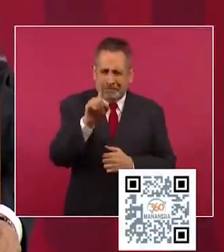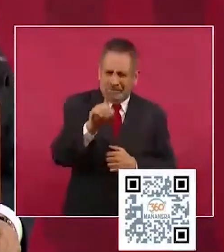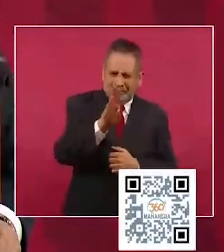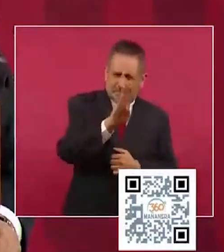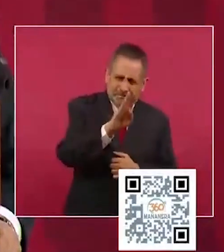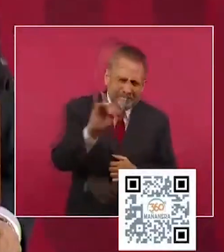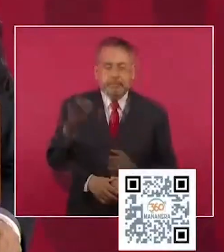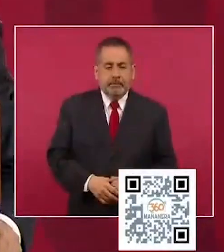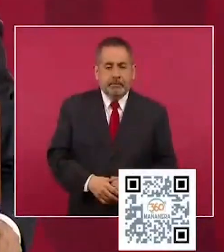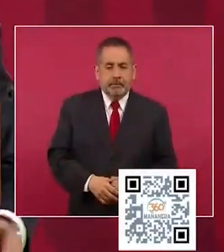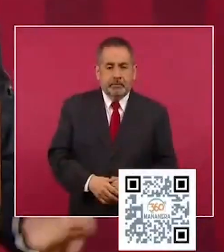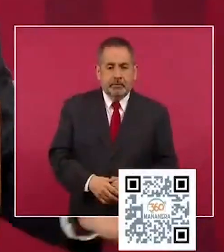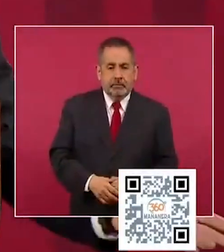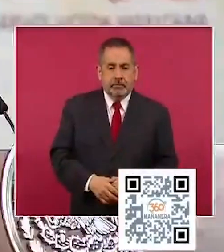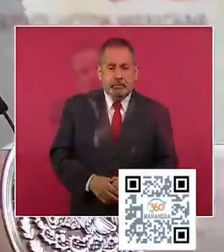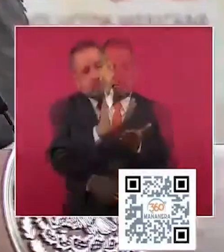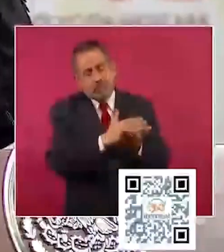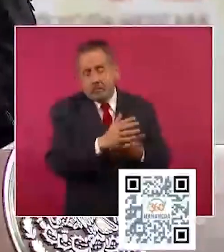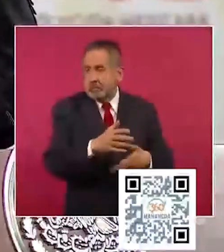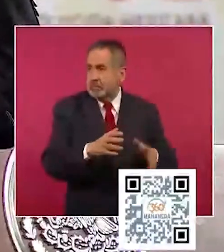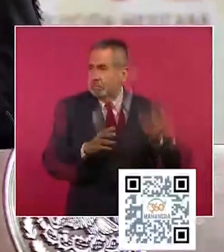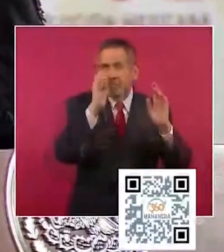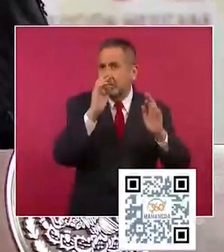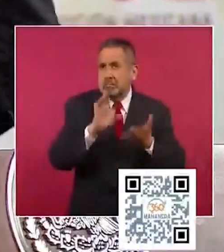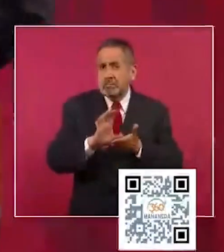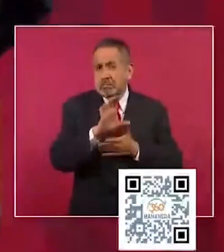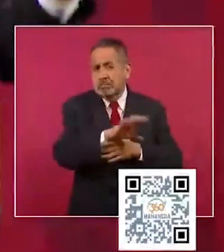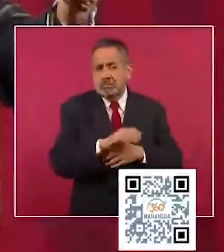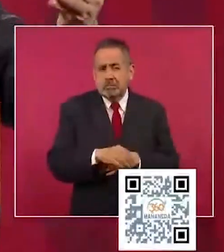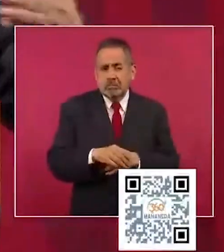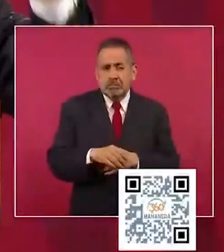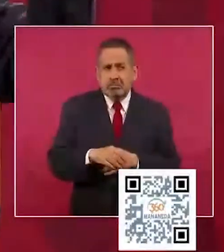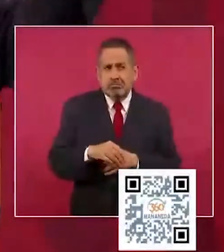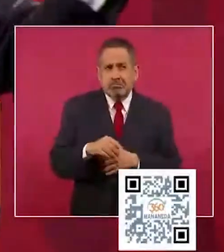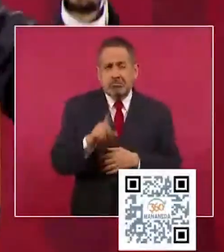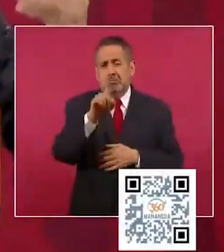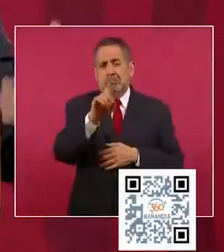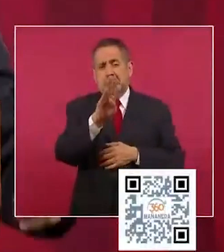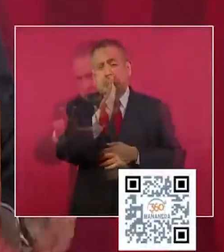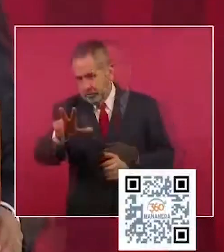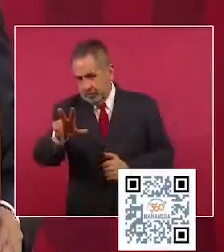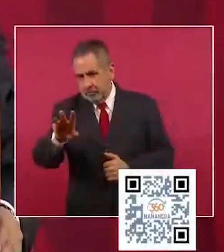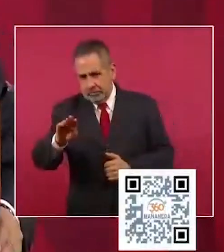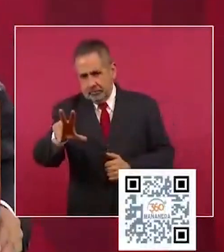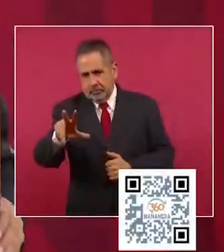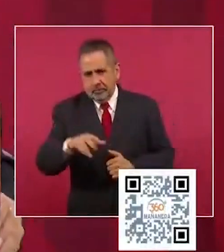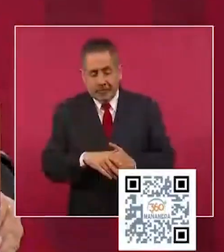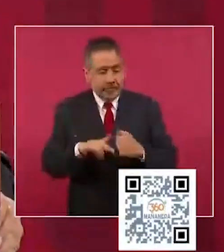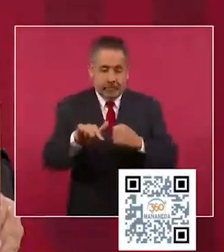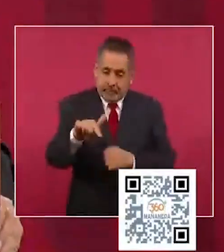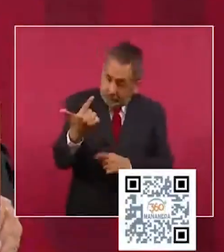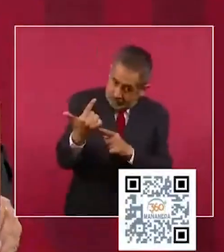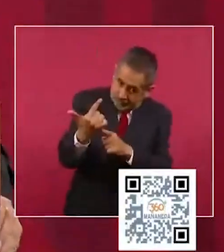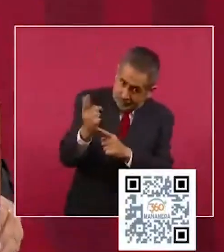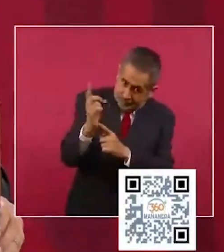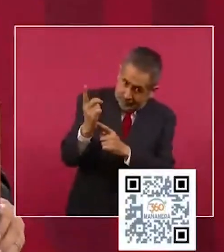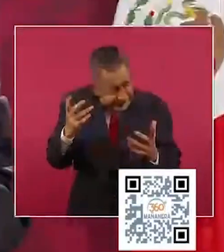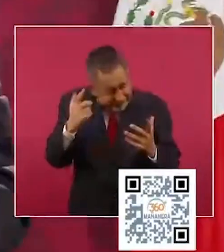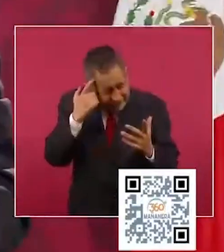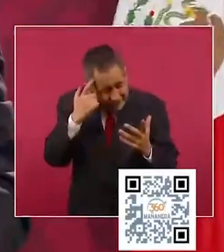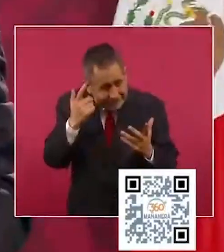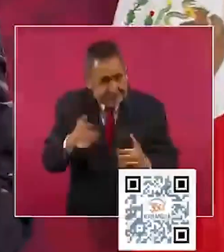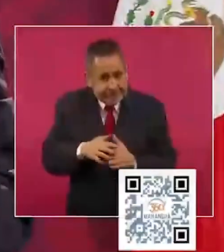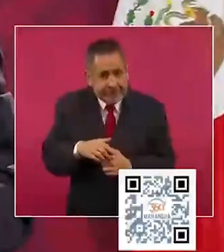billón de pesos y se han pagado más de otro billón de intereses doce de diciembre